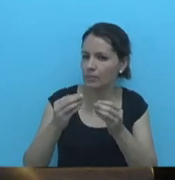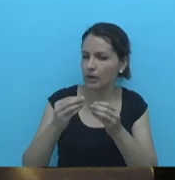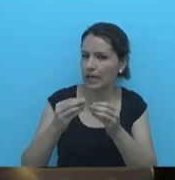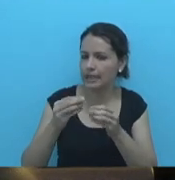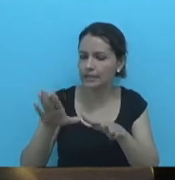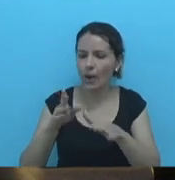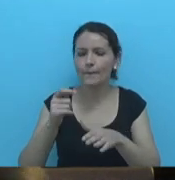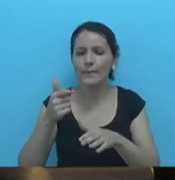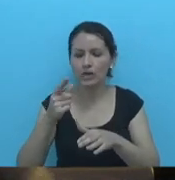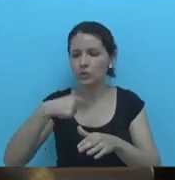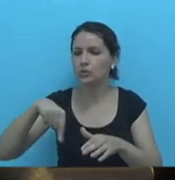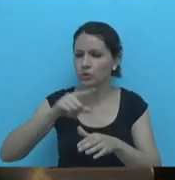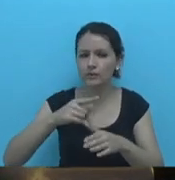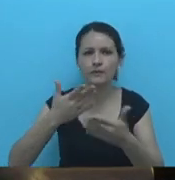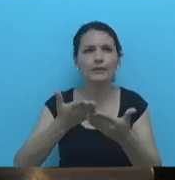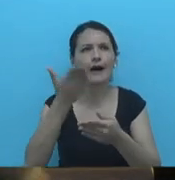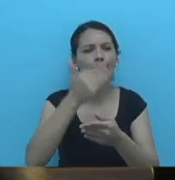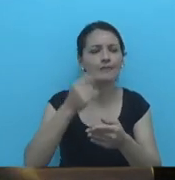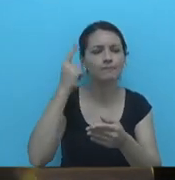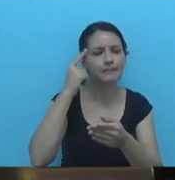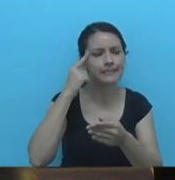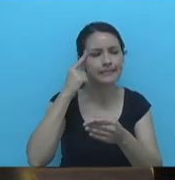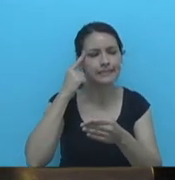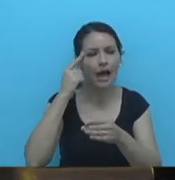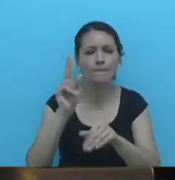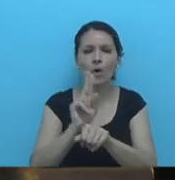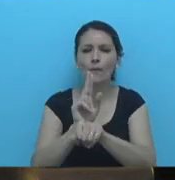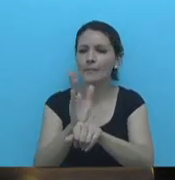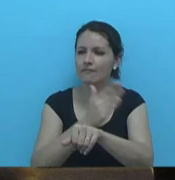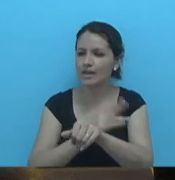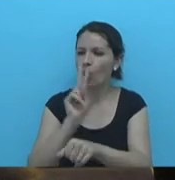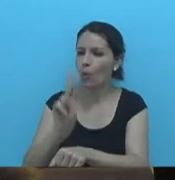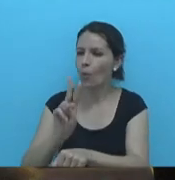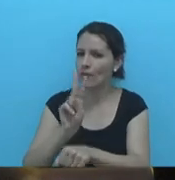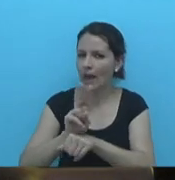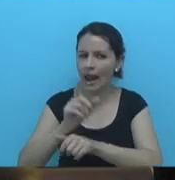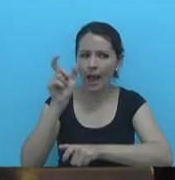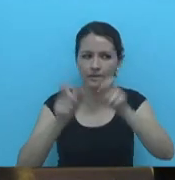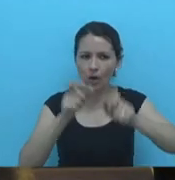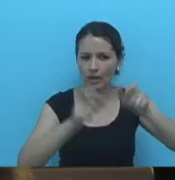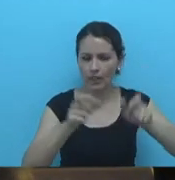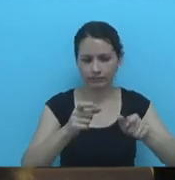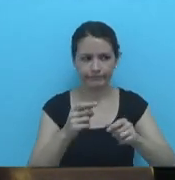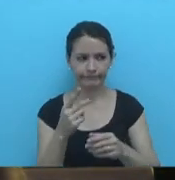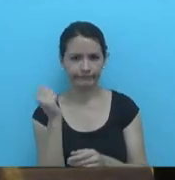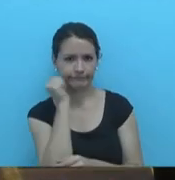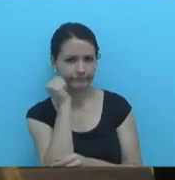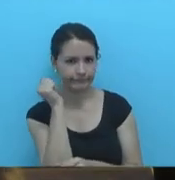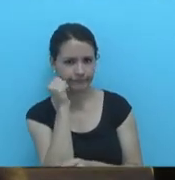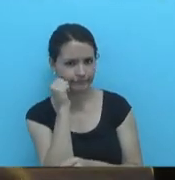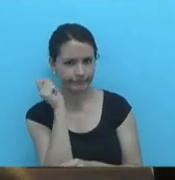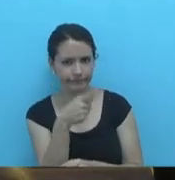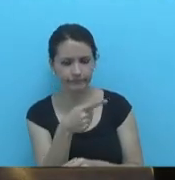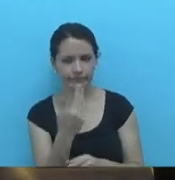queremos asegurarles que tomamos todas las medidas de precaución para preservar la seguridad de todos. Pedazos de caradura, lo que están